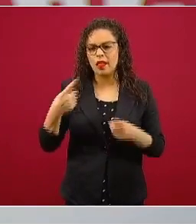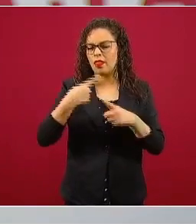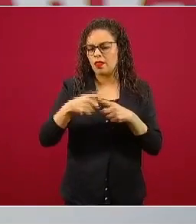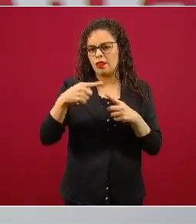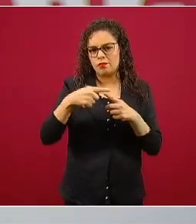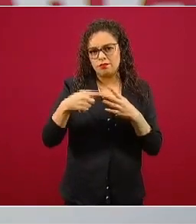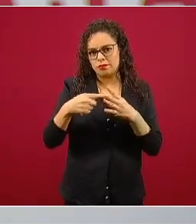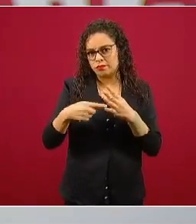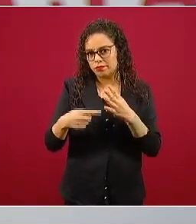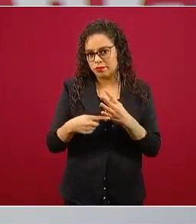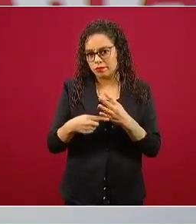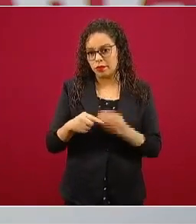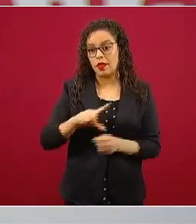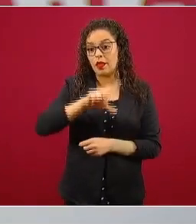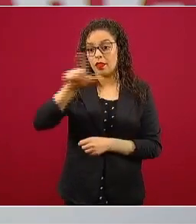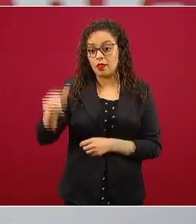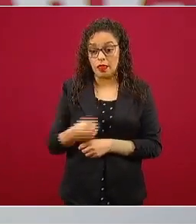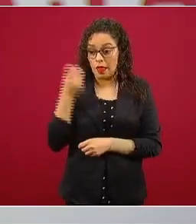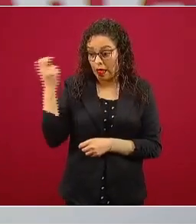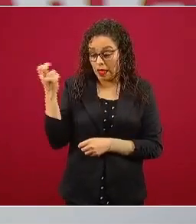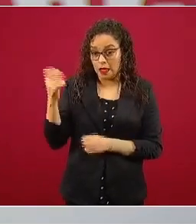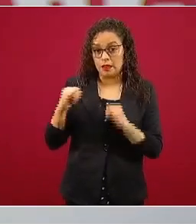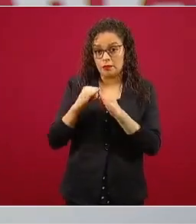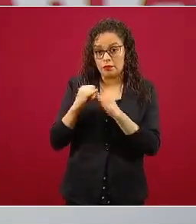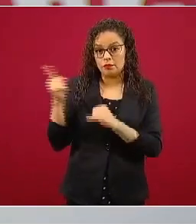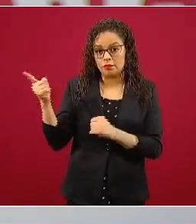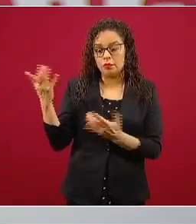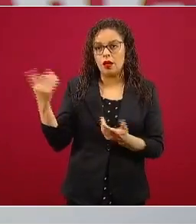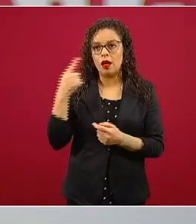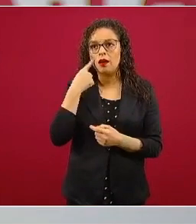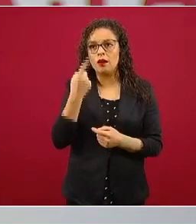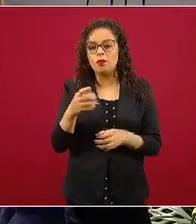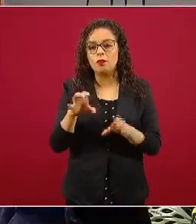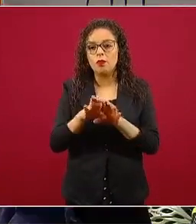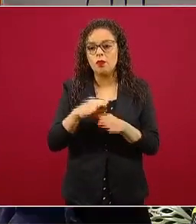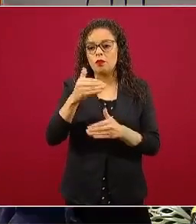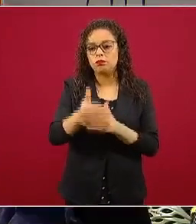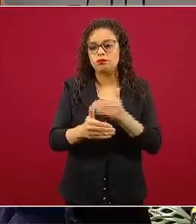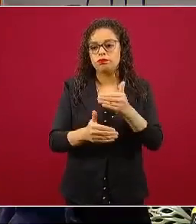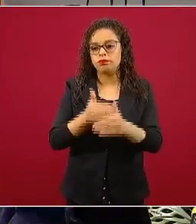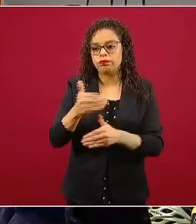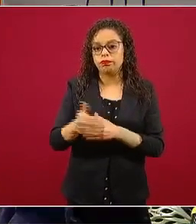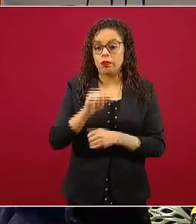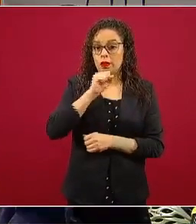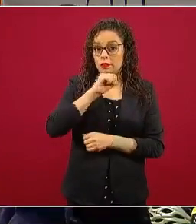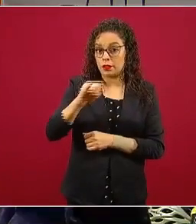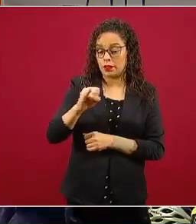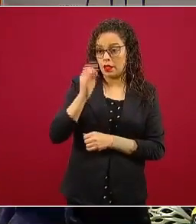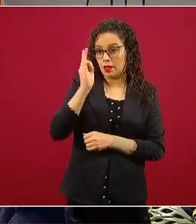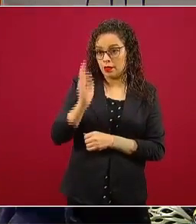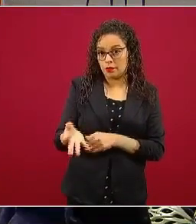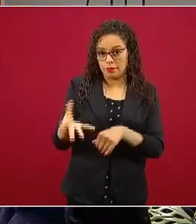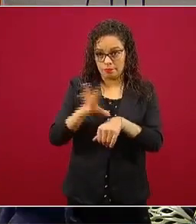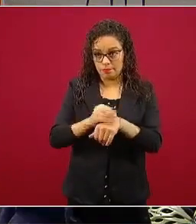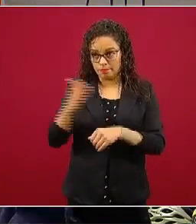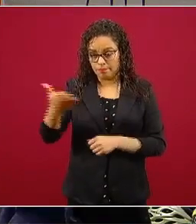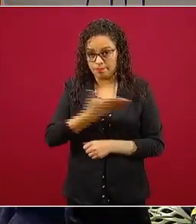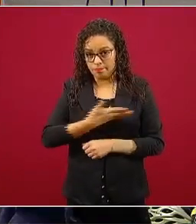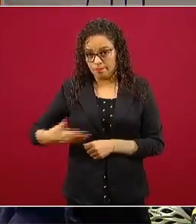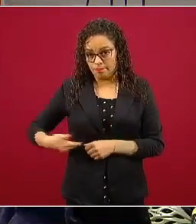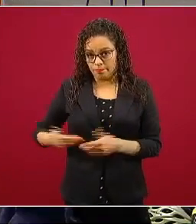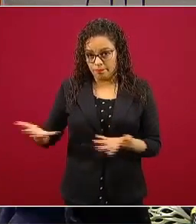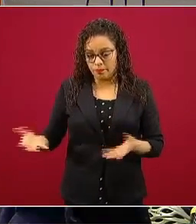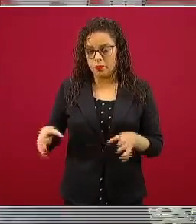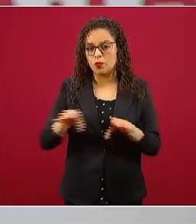momento pues serán esas instancias las que dirán cómo va a ser en México una vez que el presidente de la República así lo determine, cómo se van a aplicar en México las